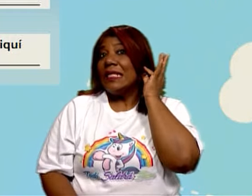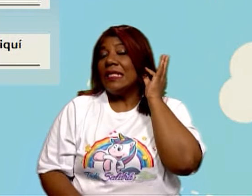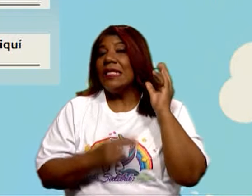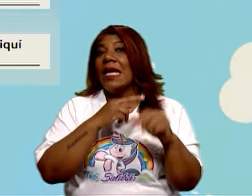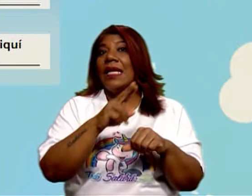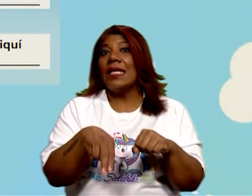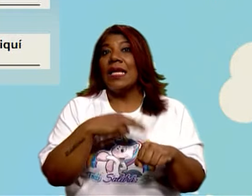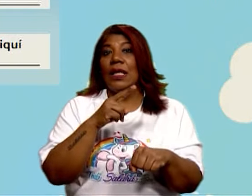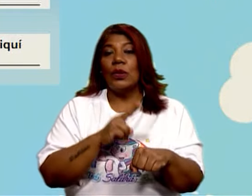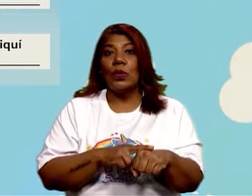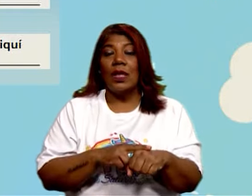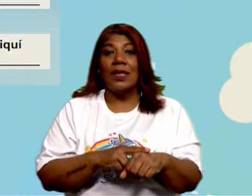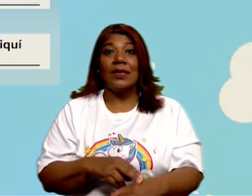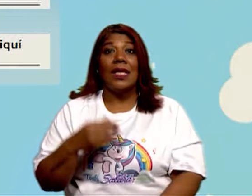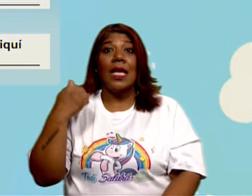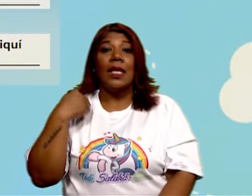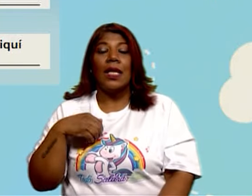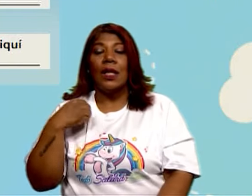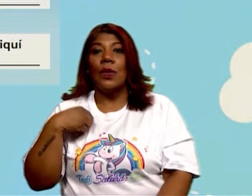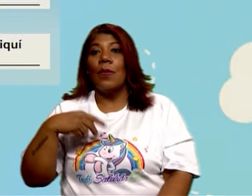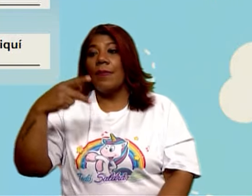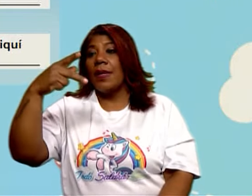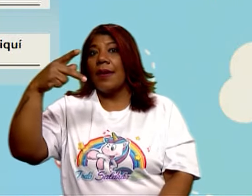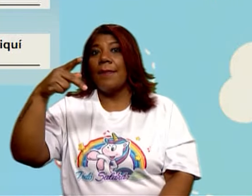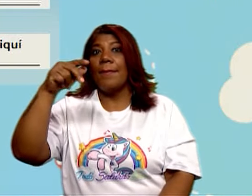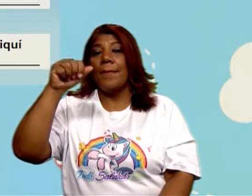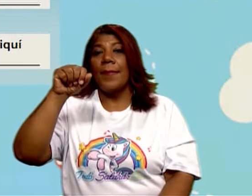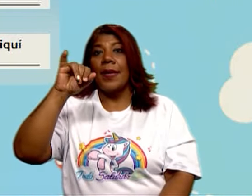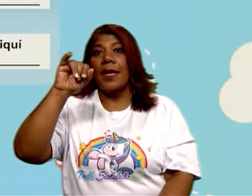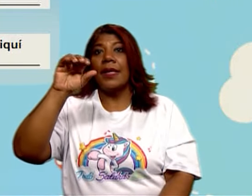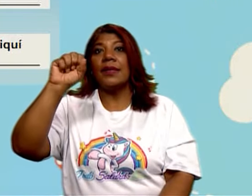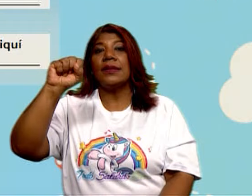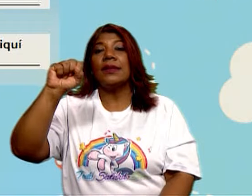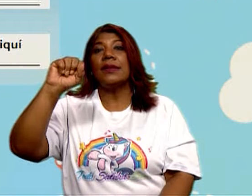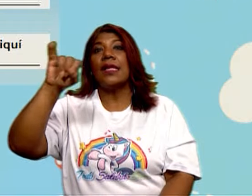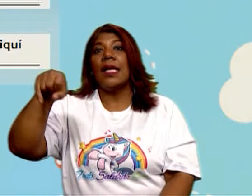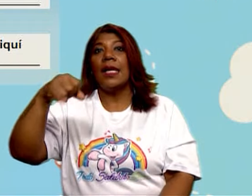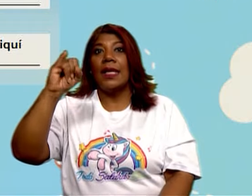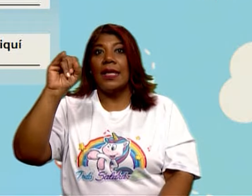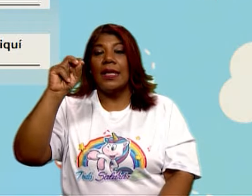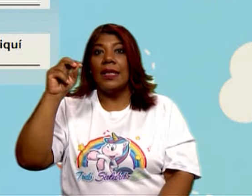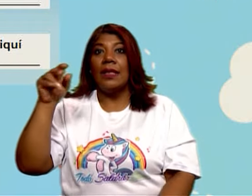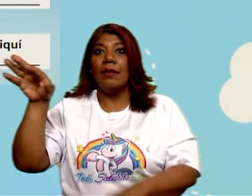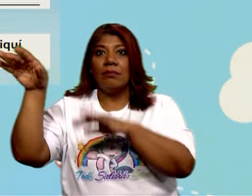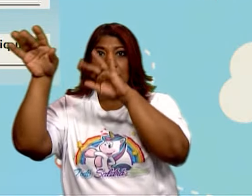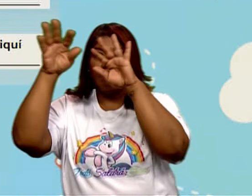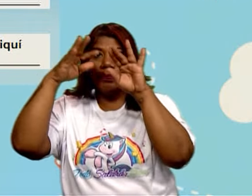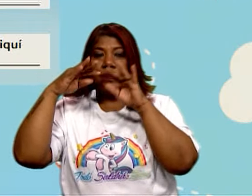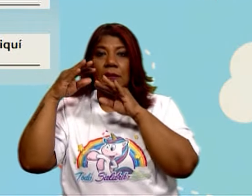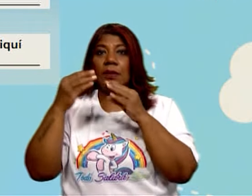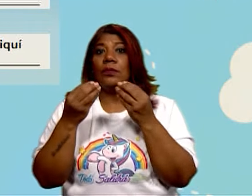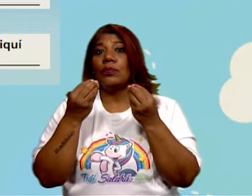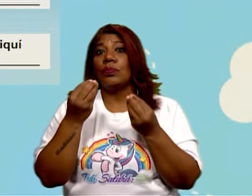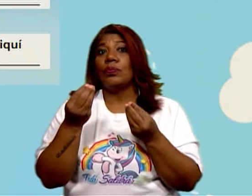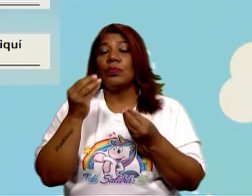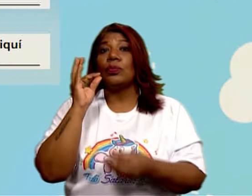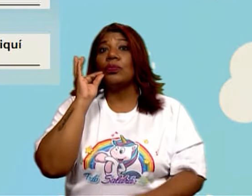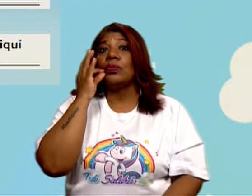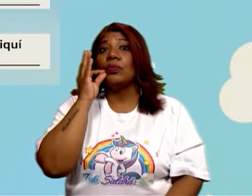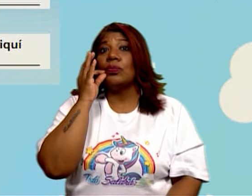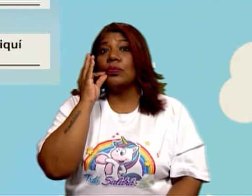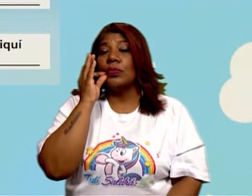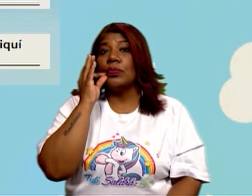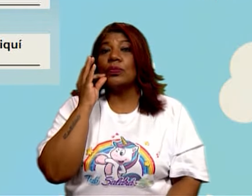los ríos según tu provincia. Por ejemplo, en nuestro hermoso país existen muchos árboles frutales que son parte de